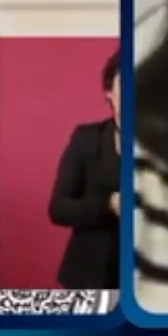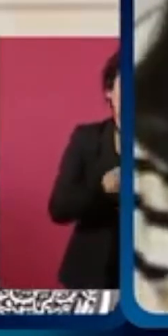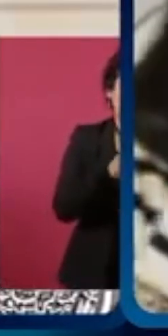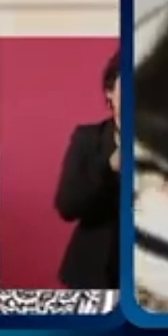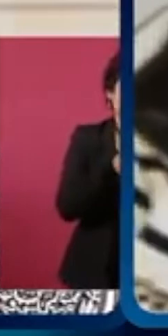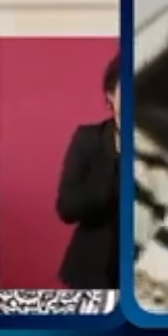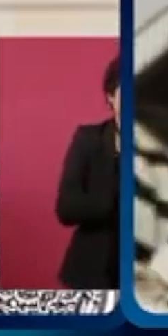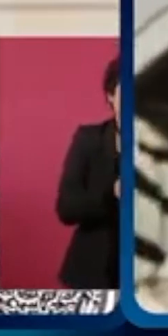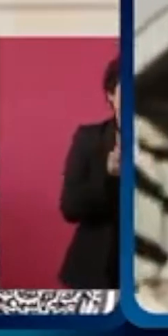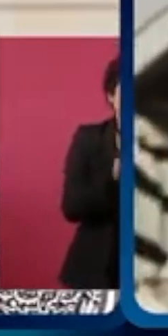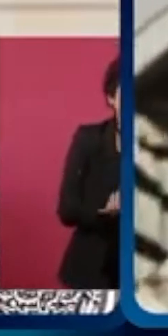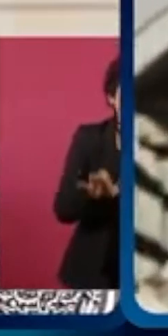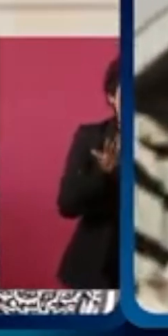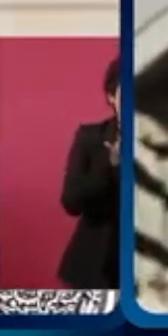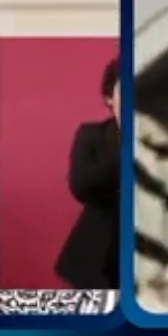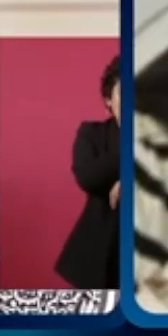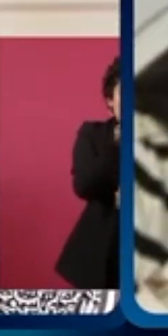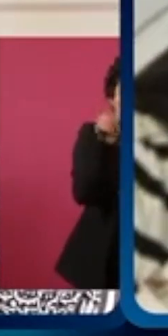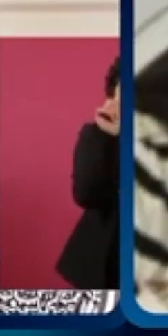Propósitos